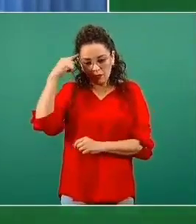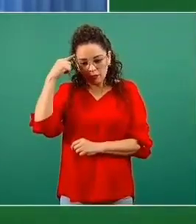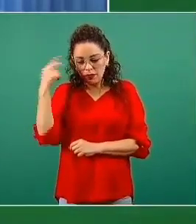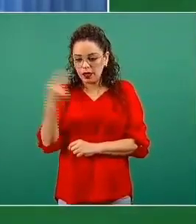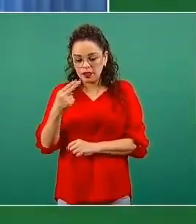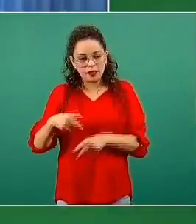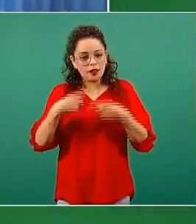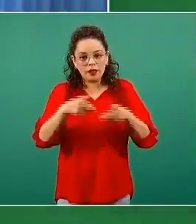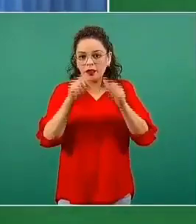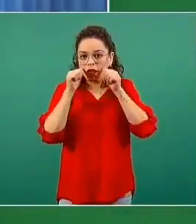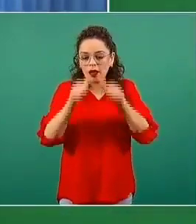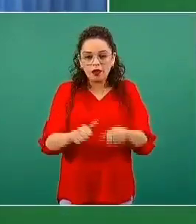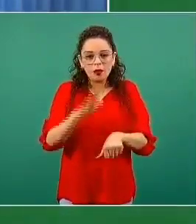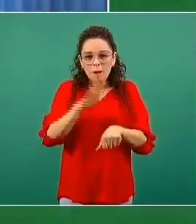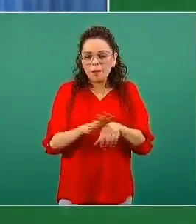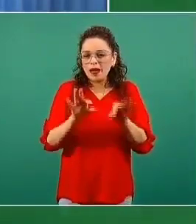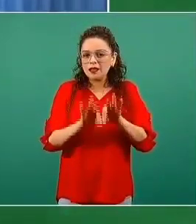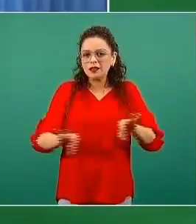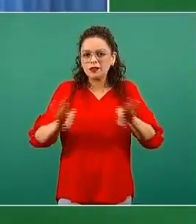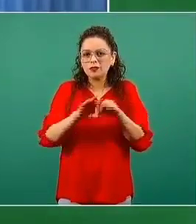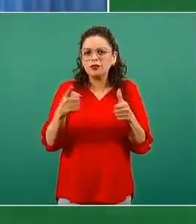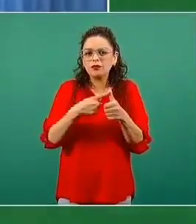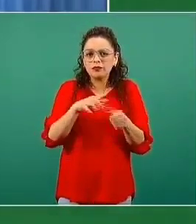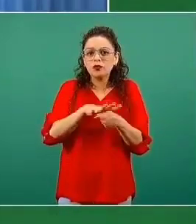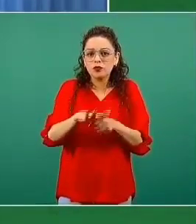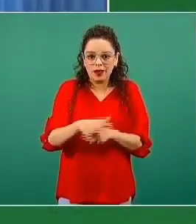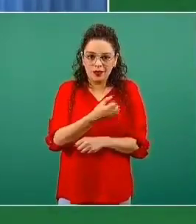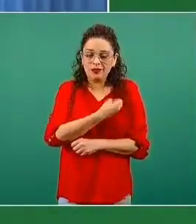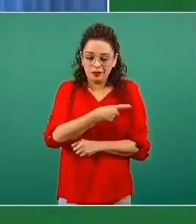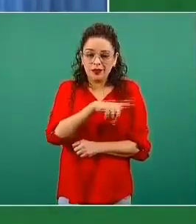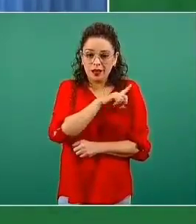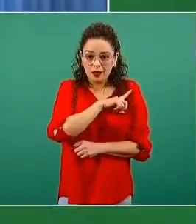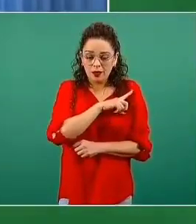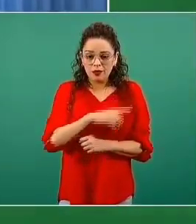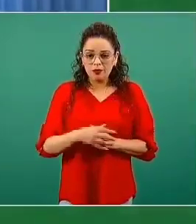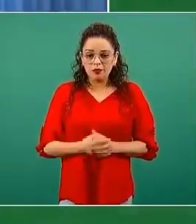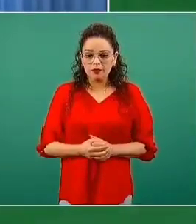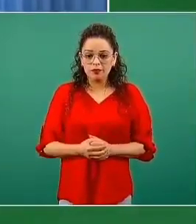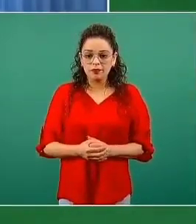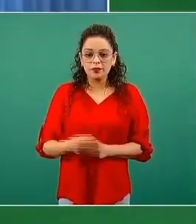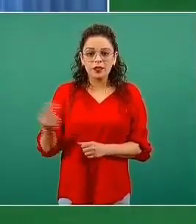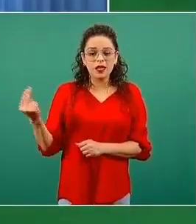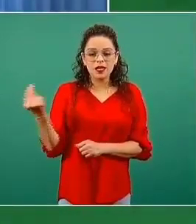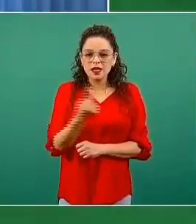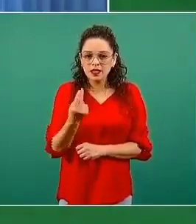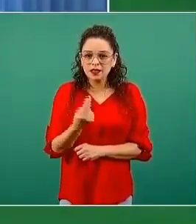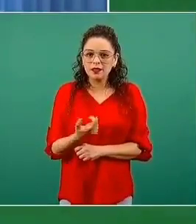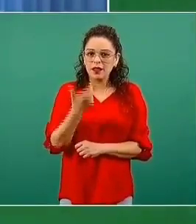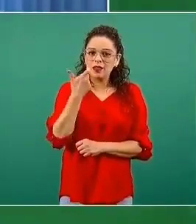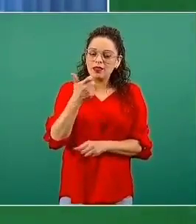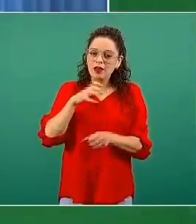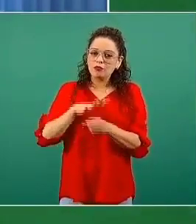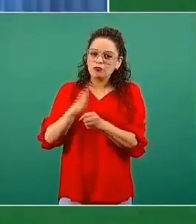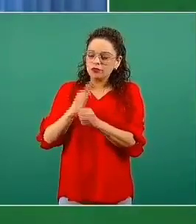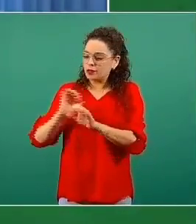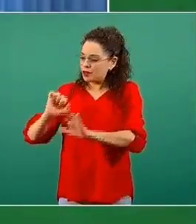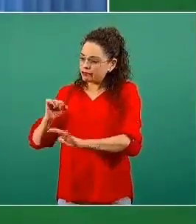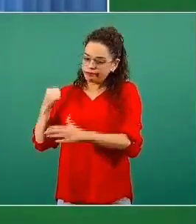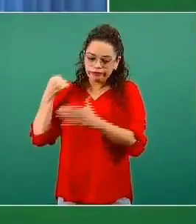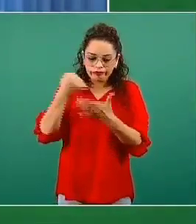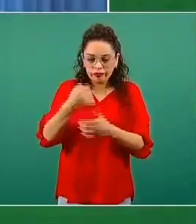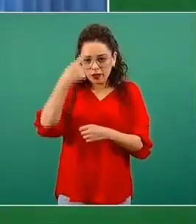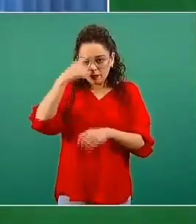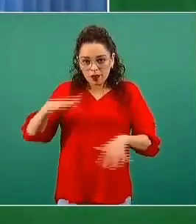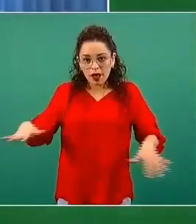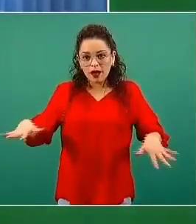salud y reforzando la necesidad de invertir fondos públicos para transformar el sistema